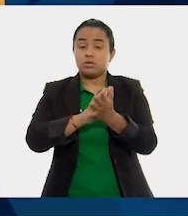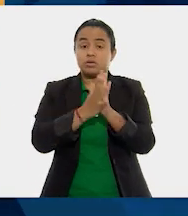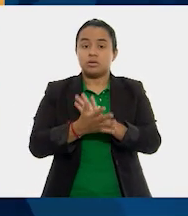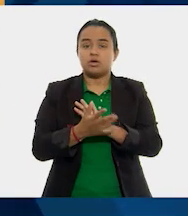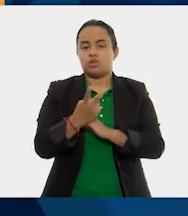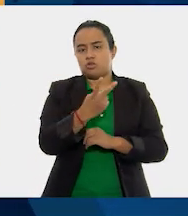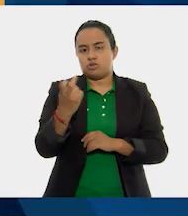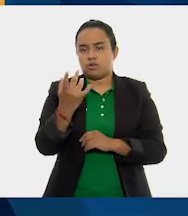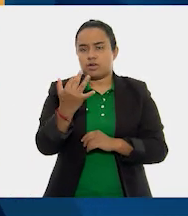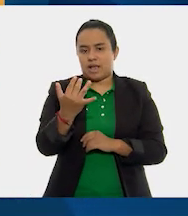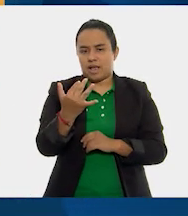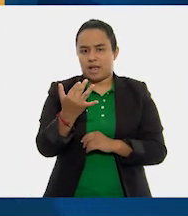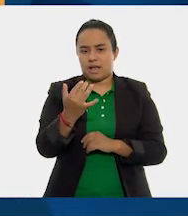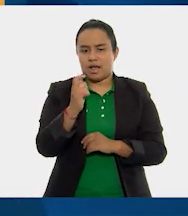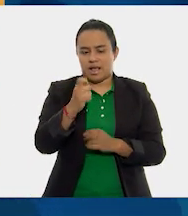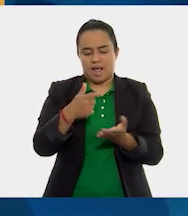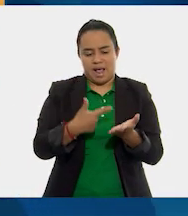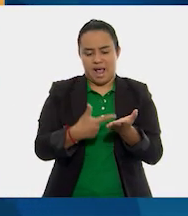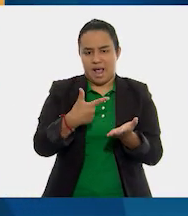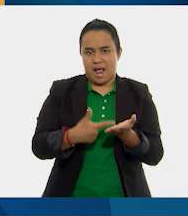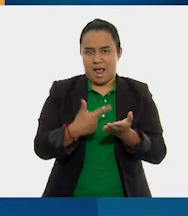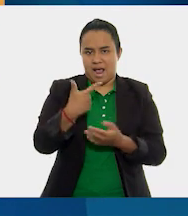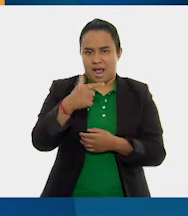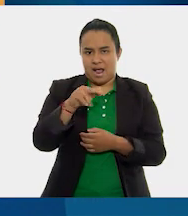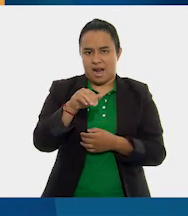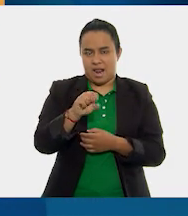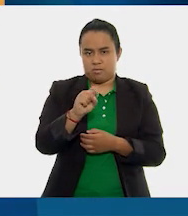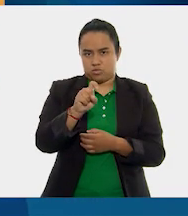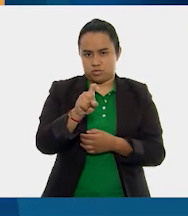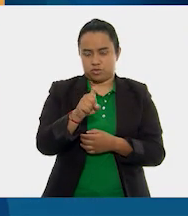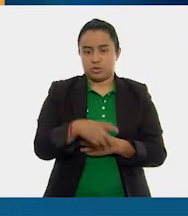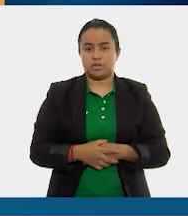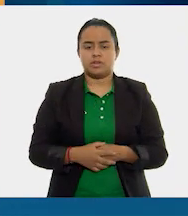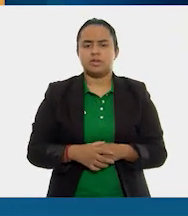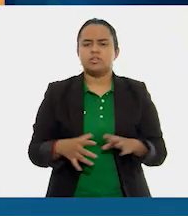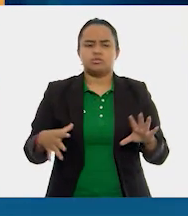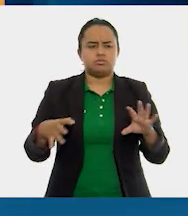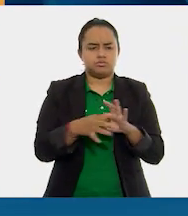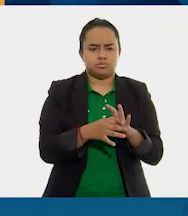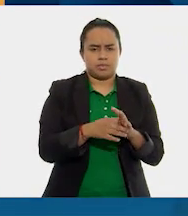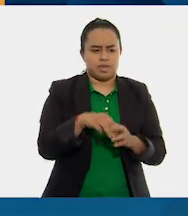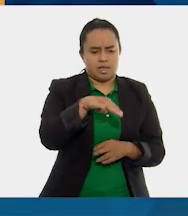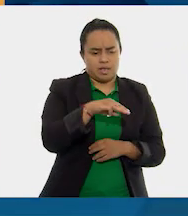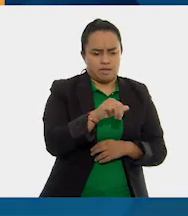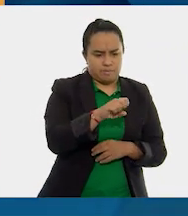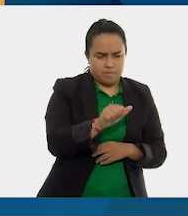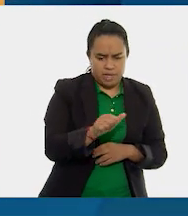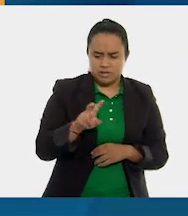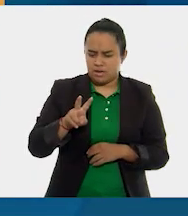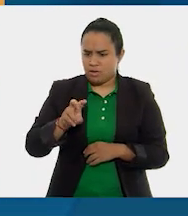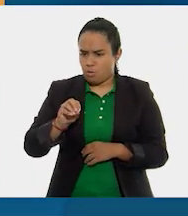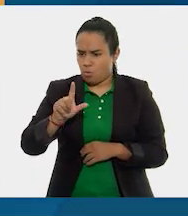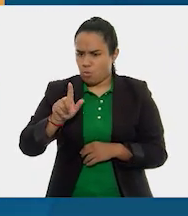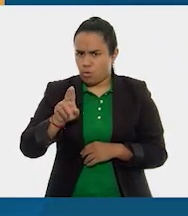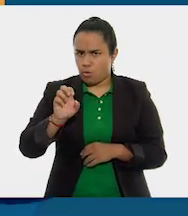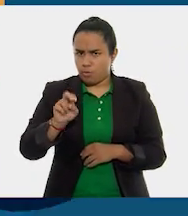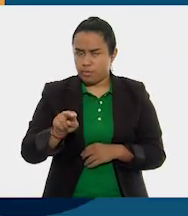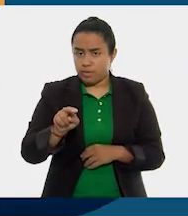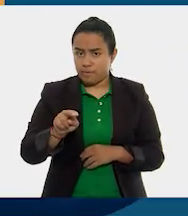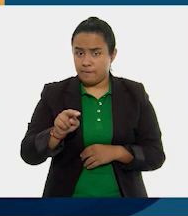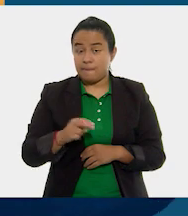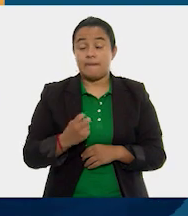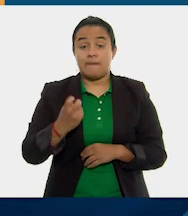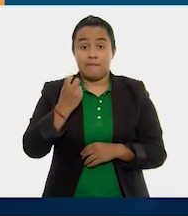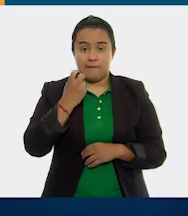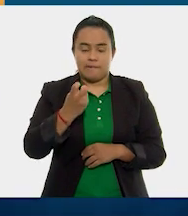a 250 gramos de agua. La relación que existe entre la masa y el volumen va a ser una de